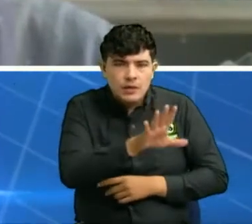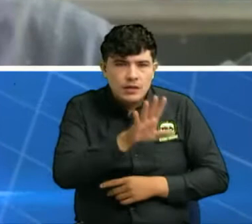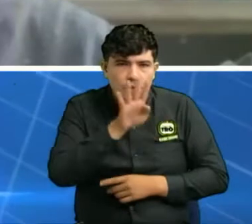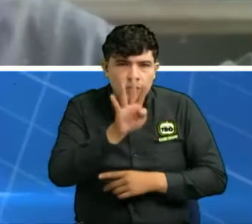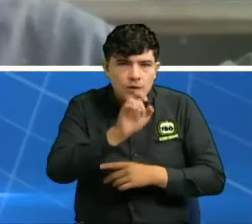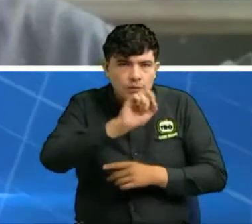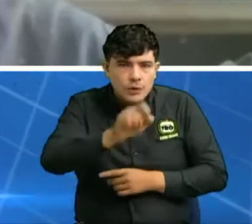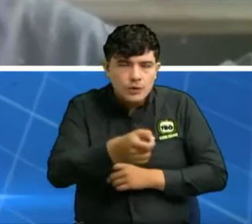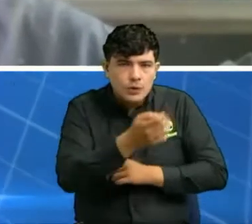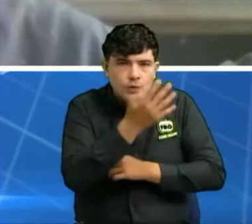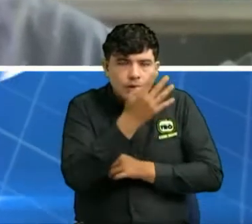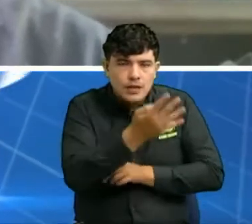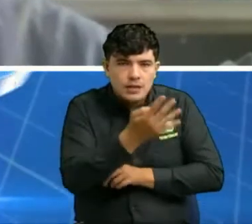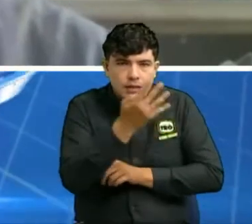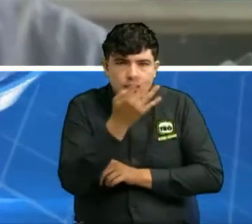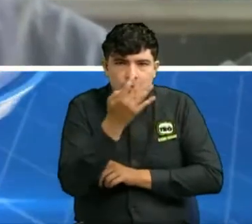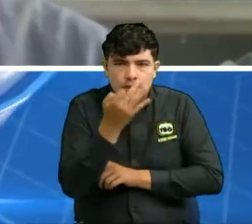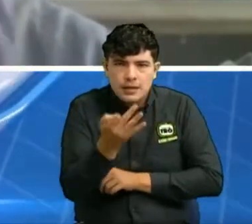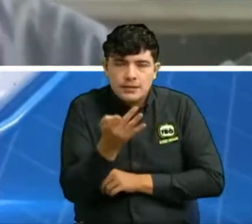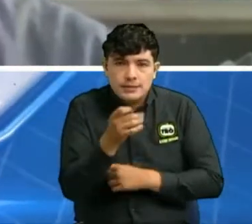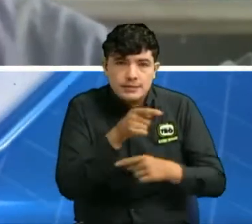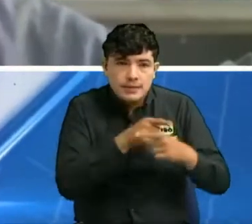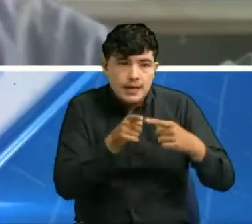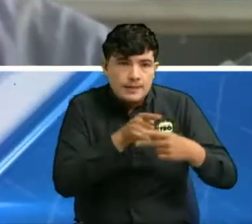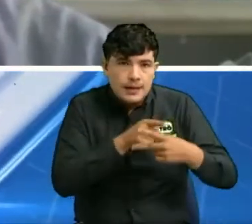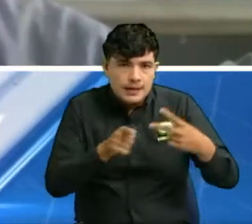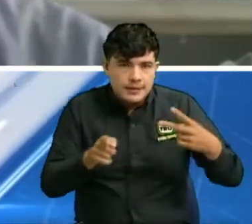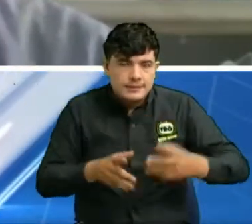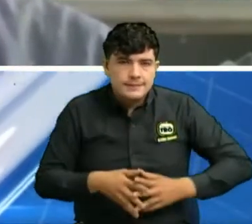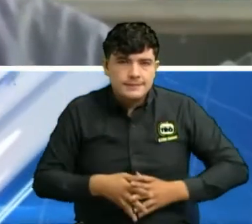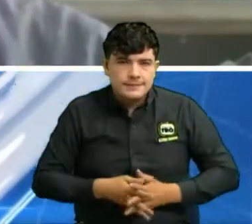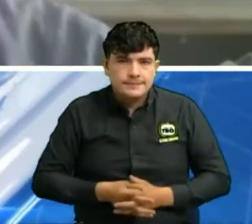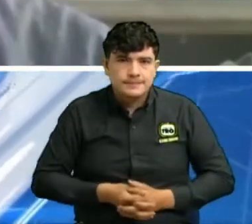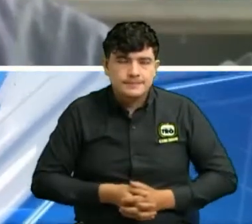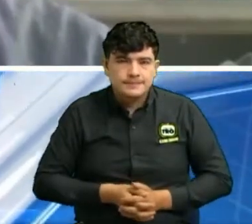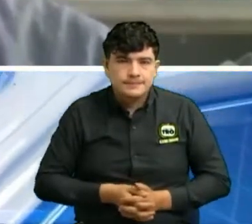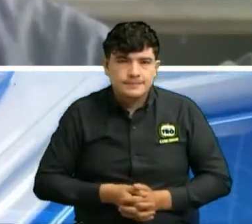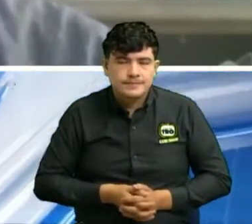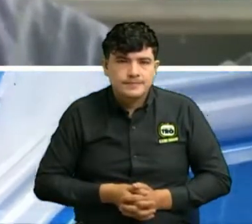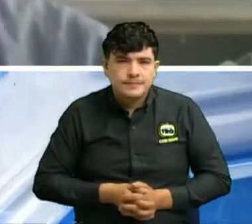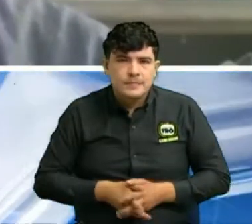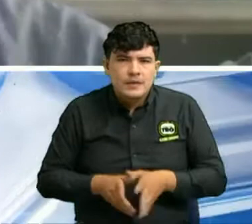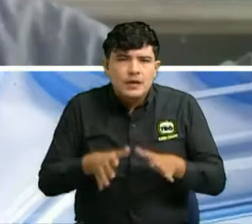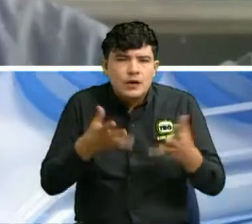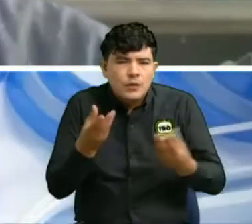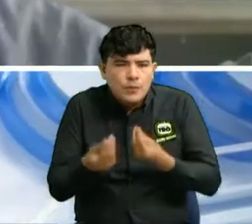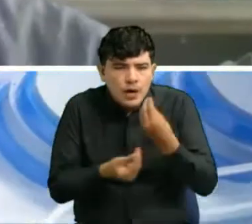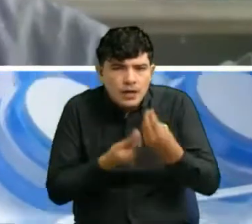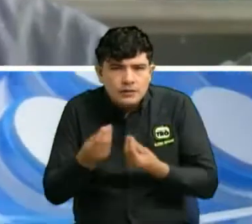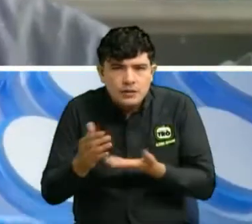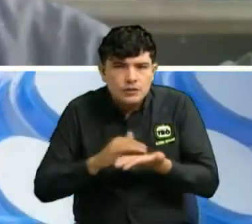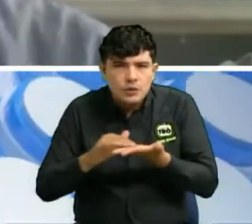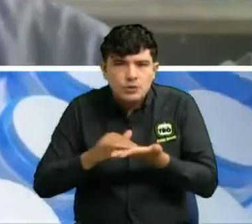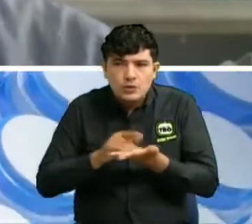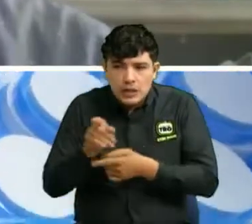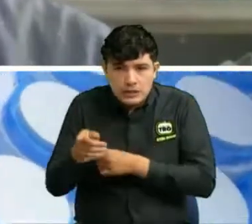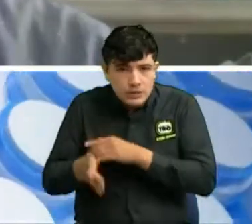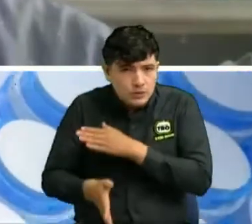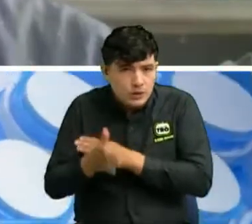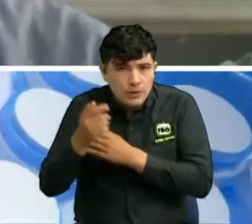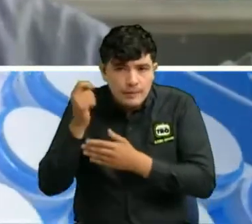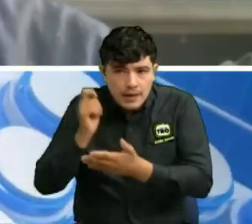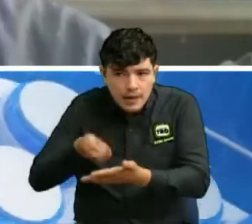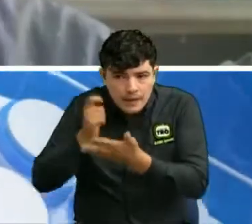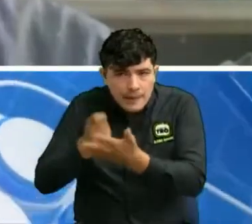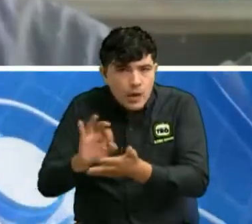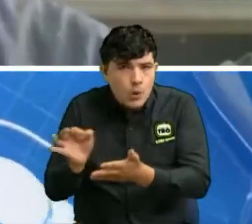654.43 semanas. Ya para llegar a 1.300, pues me imagino que es bastante. ¿Qué podemos hacer ahí? ¿Eso se reclama o hay que seguir con